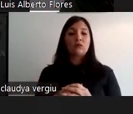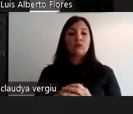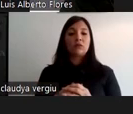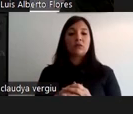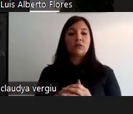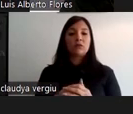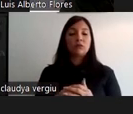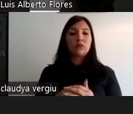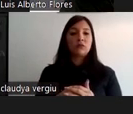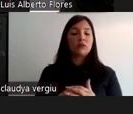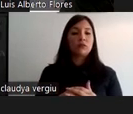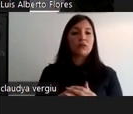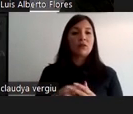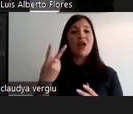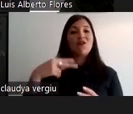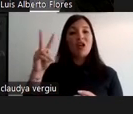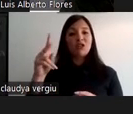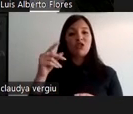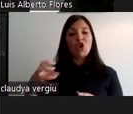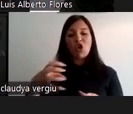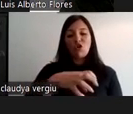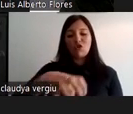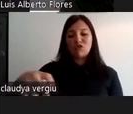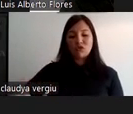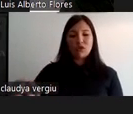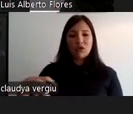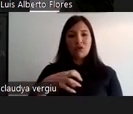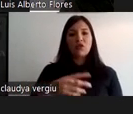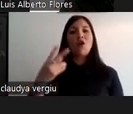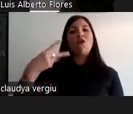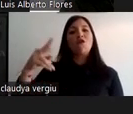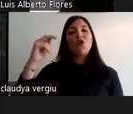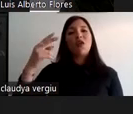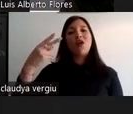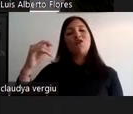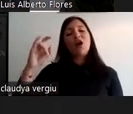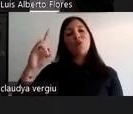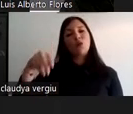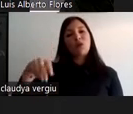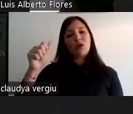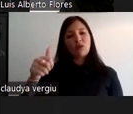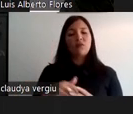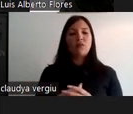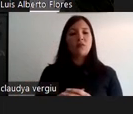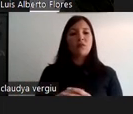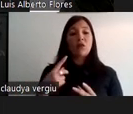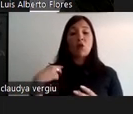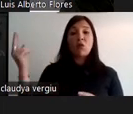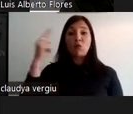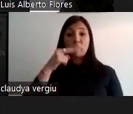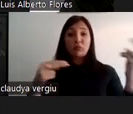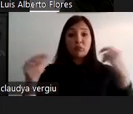se hace énfasis y valorización de la conservación de la flora y fauna tanto por Los visitantes